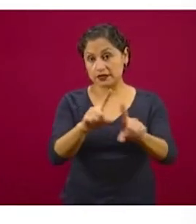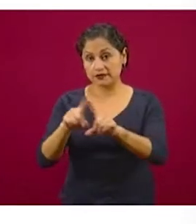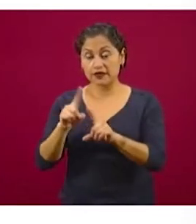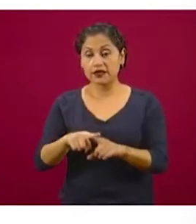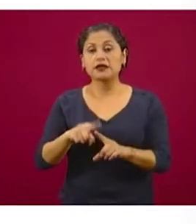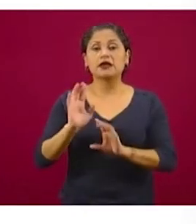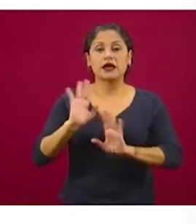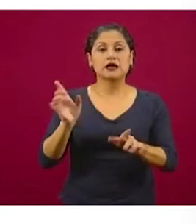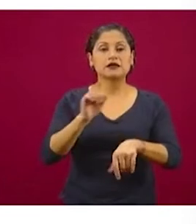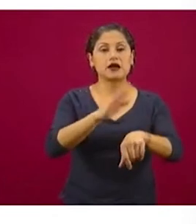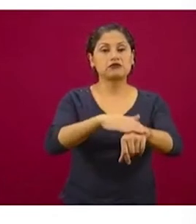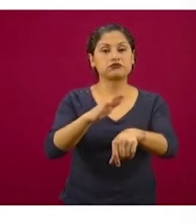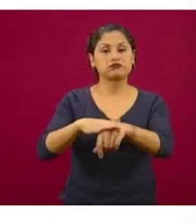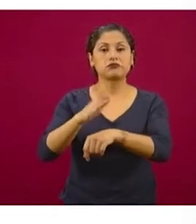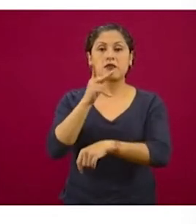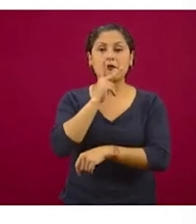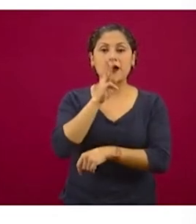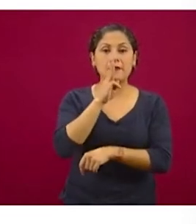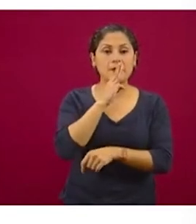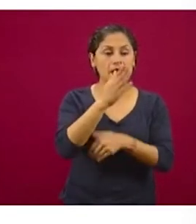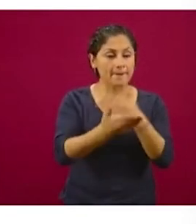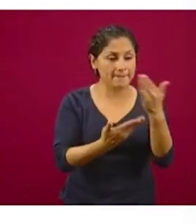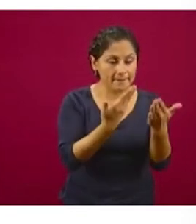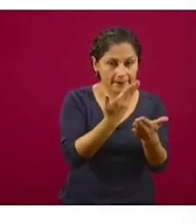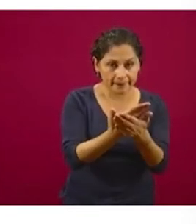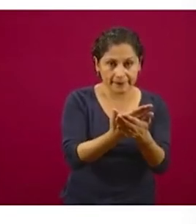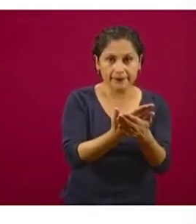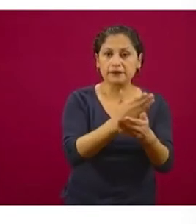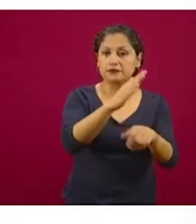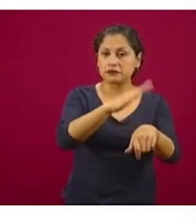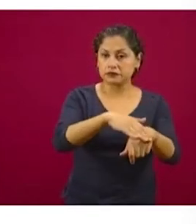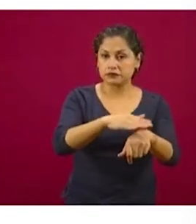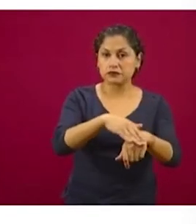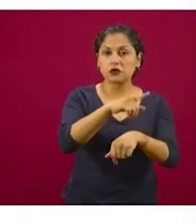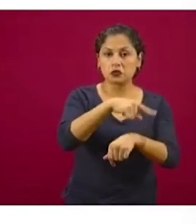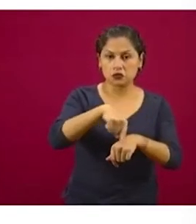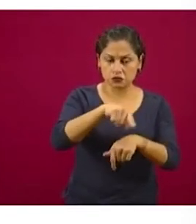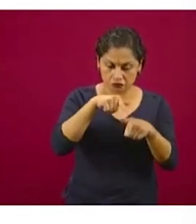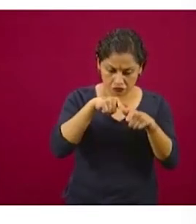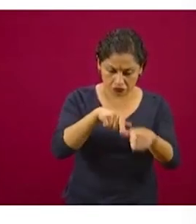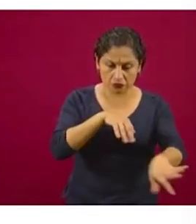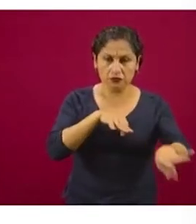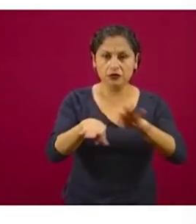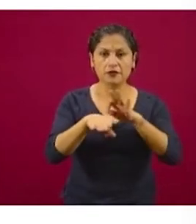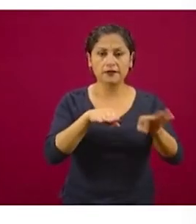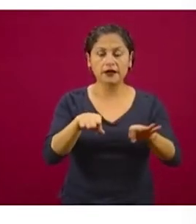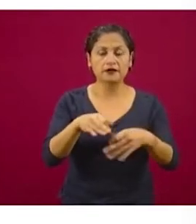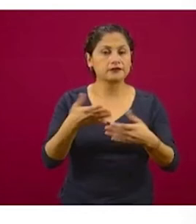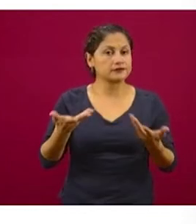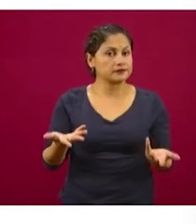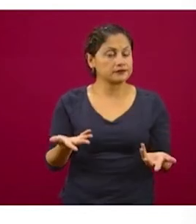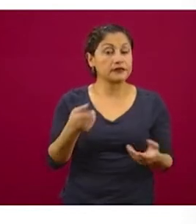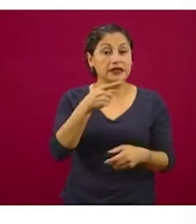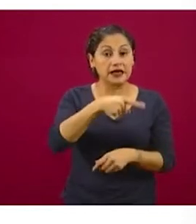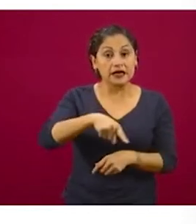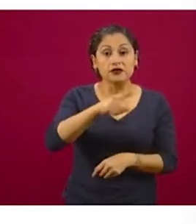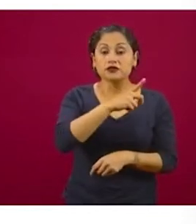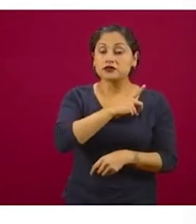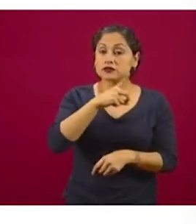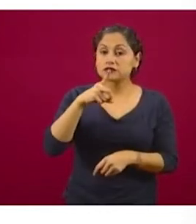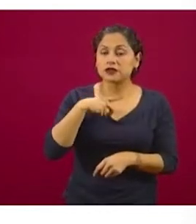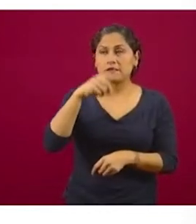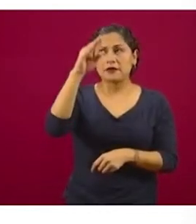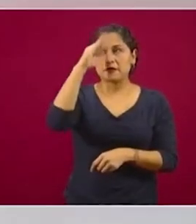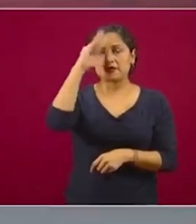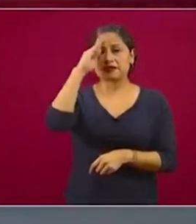padres de familia de manera respetuosa a que hicieran frentes de trabajo que significa que priorizarán la realización de